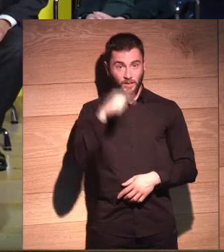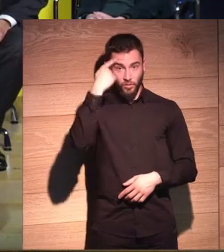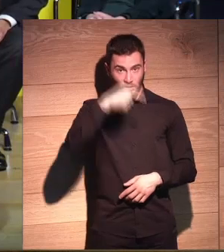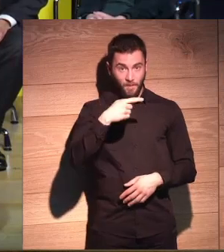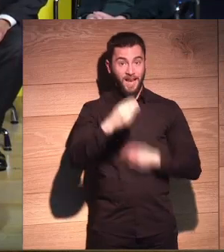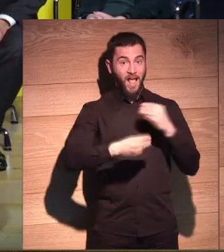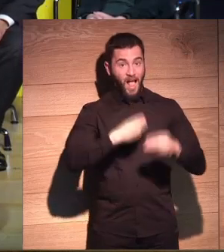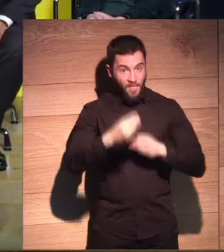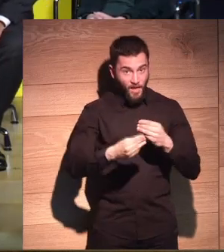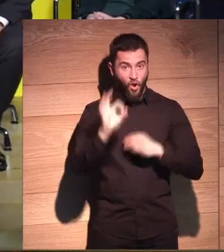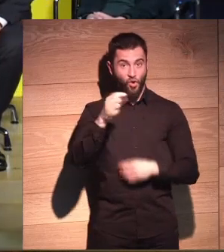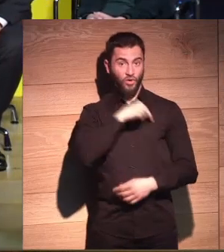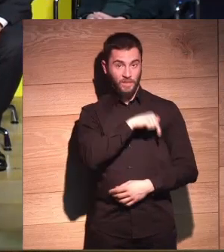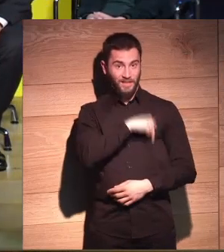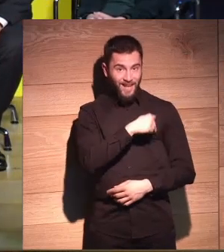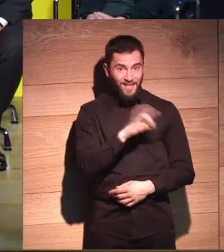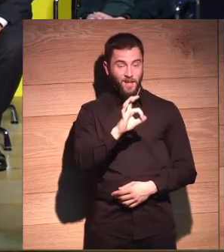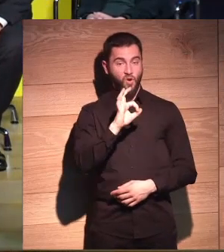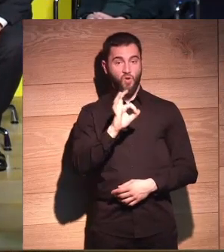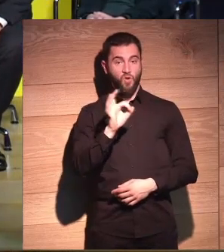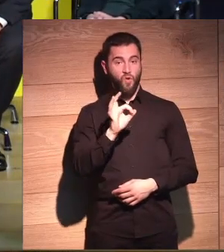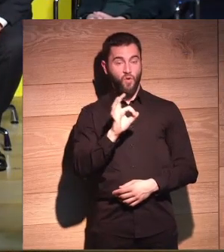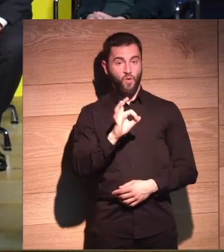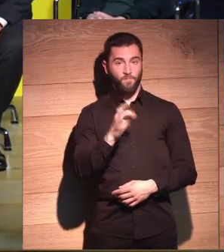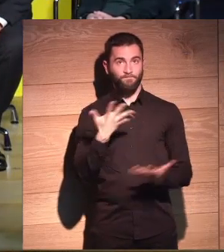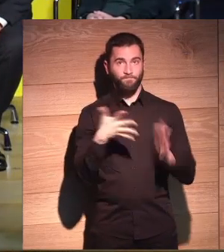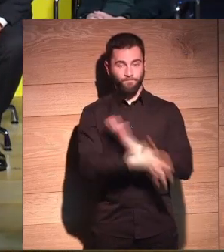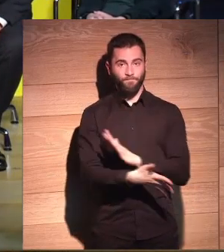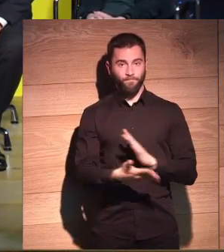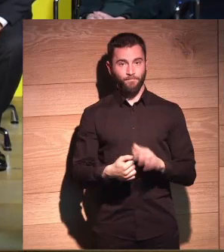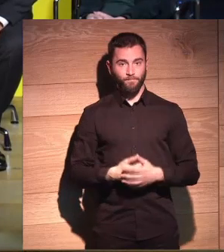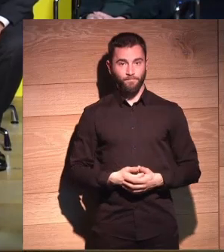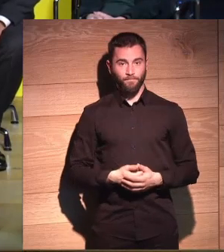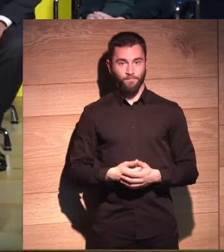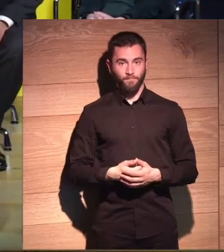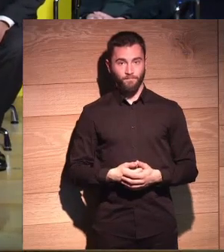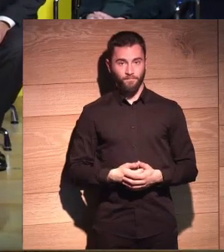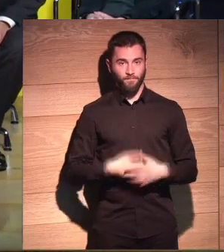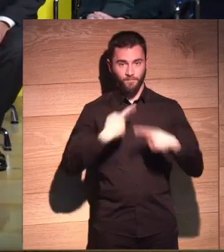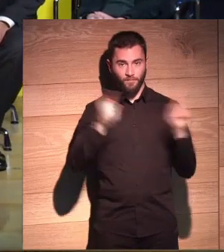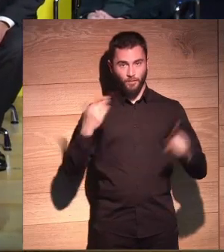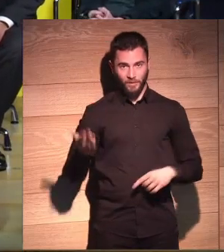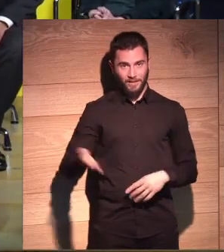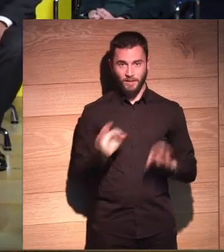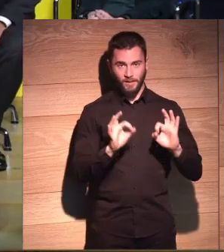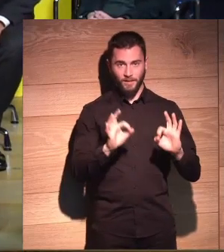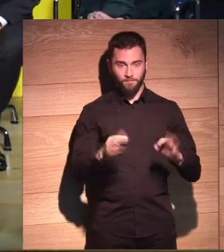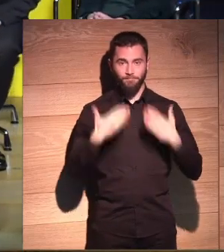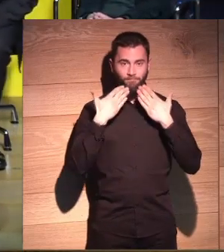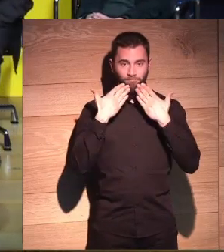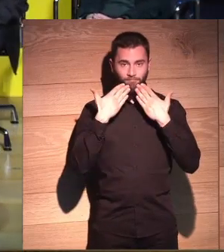hace o siente algo, es decir, esa es la gran diferencia. Pues